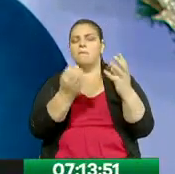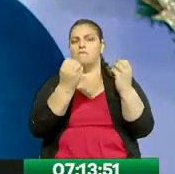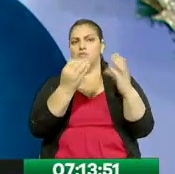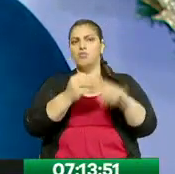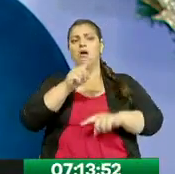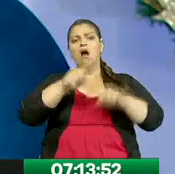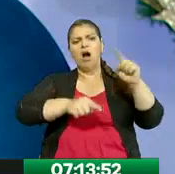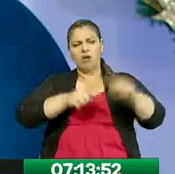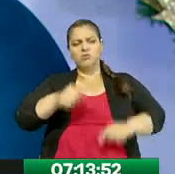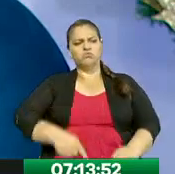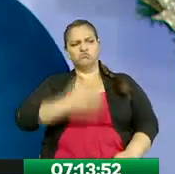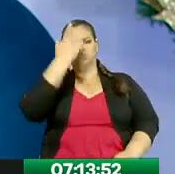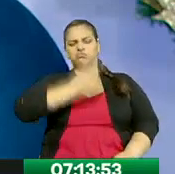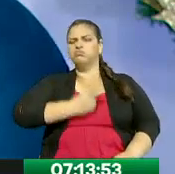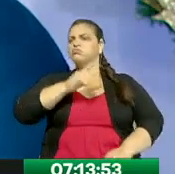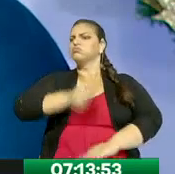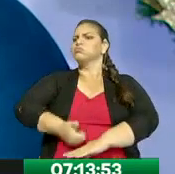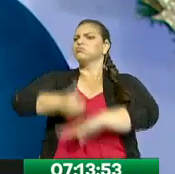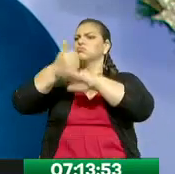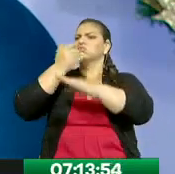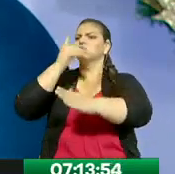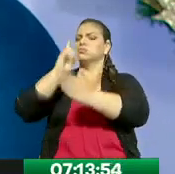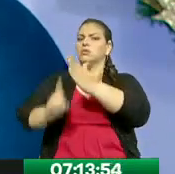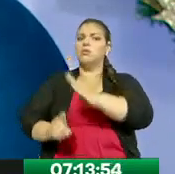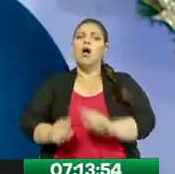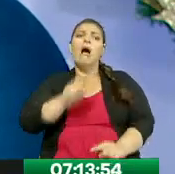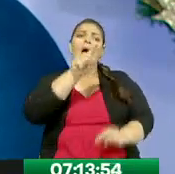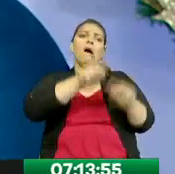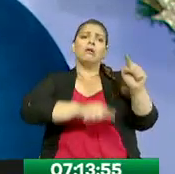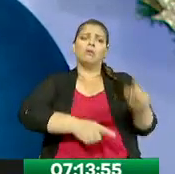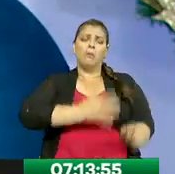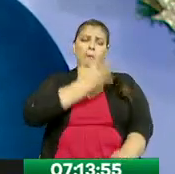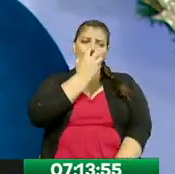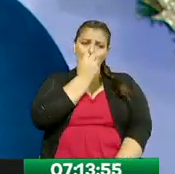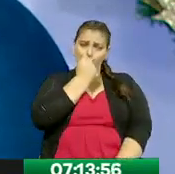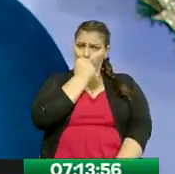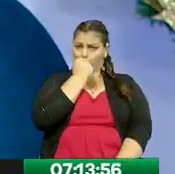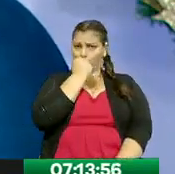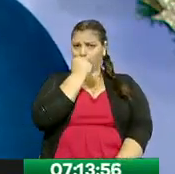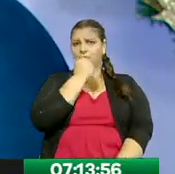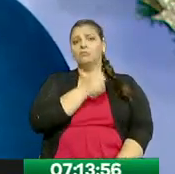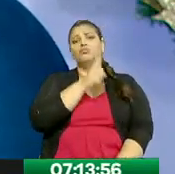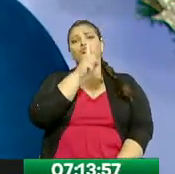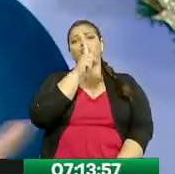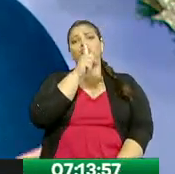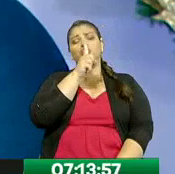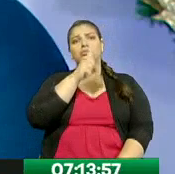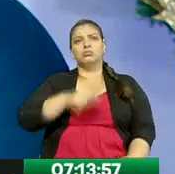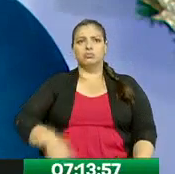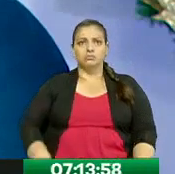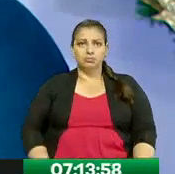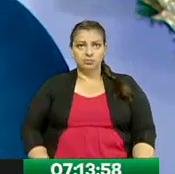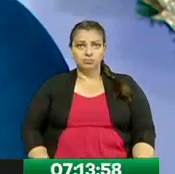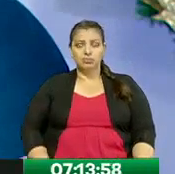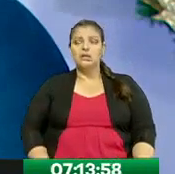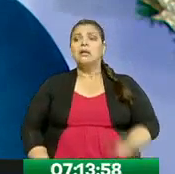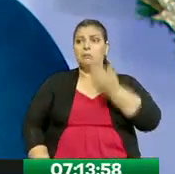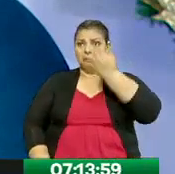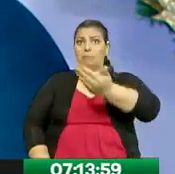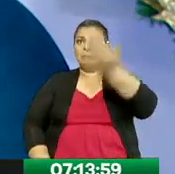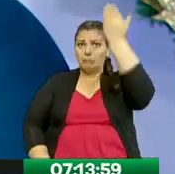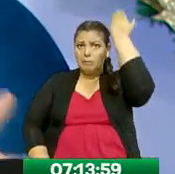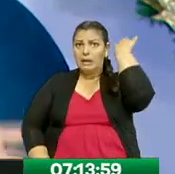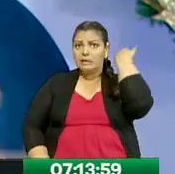se hablaba del tema, el tema no estaba en los periódicos, los niños no tenían oportunidades y hoy por lo menos ya no estamos en la era del